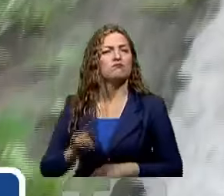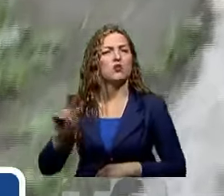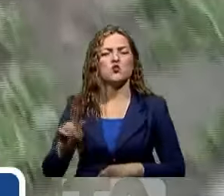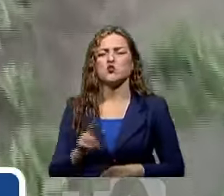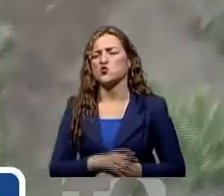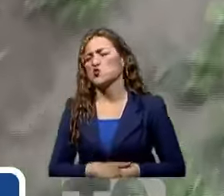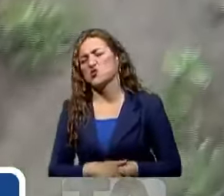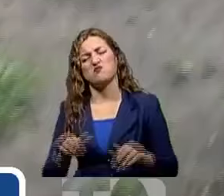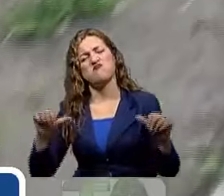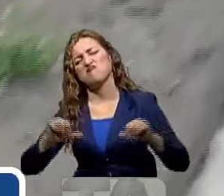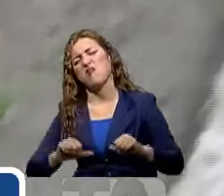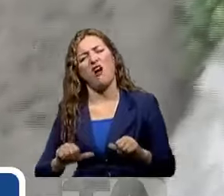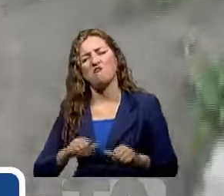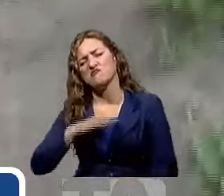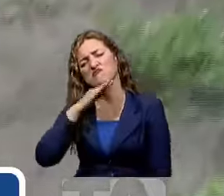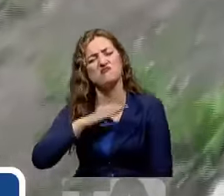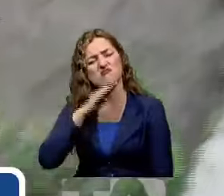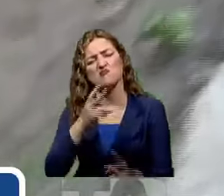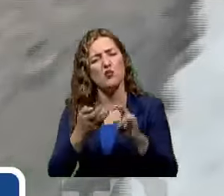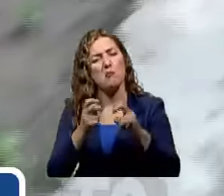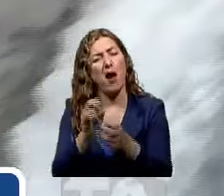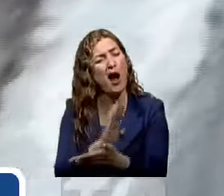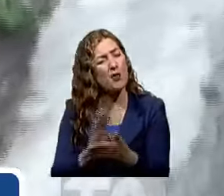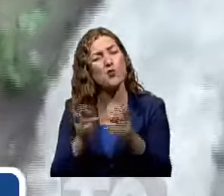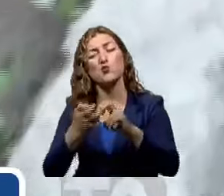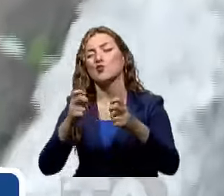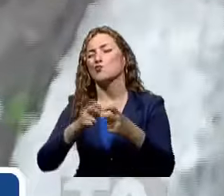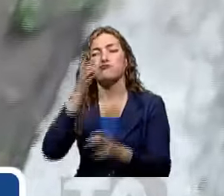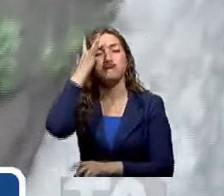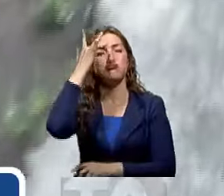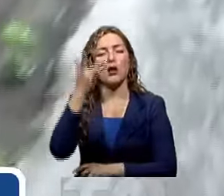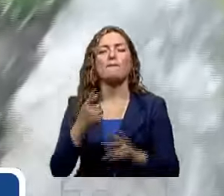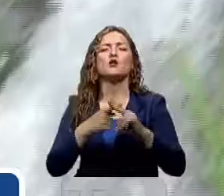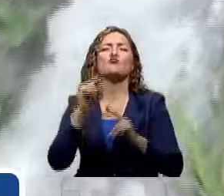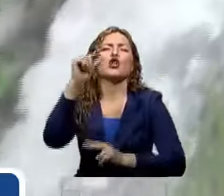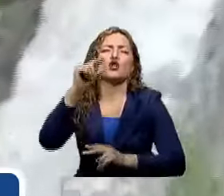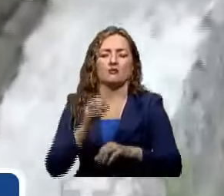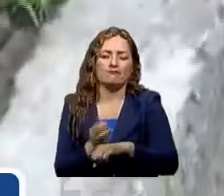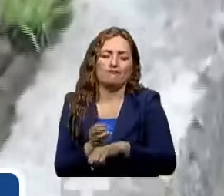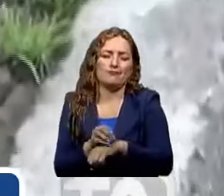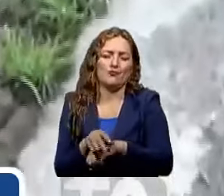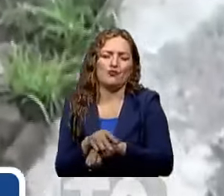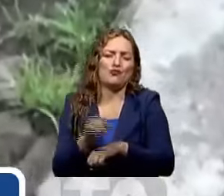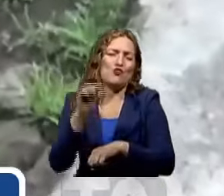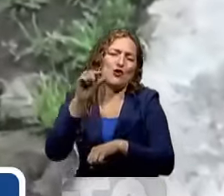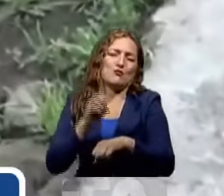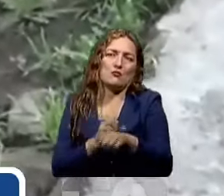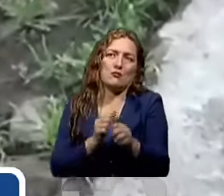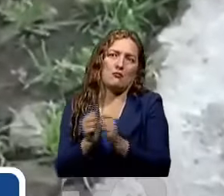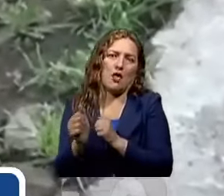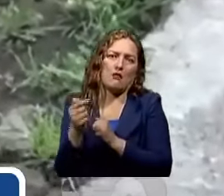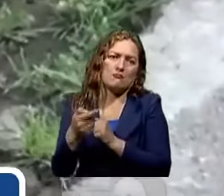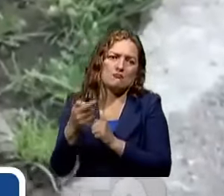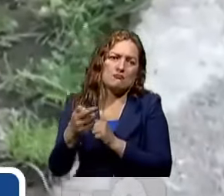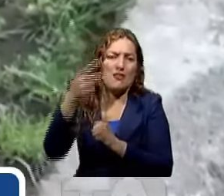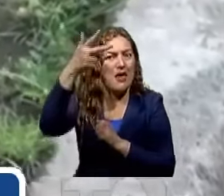en un problema para el barrio, ¿no? Porque esta fuga de agua comenzó como algo pequeñito. Ya son más o menos 3 meses y algo